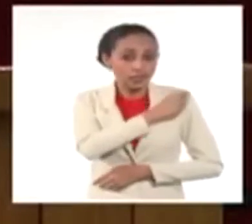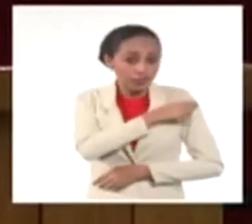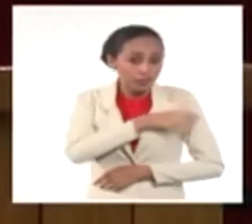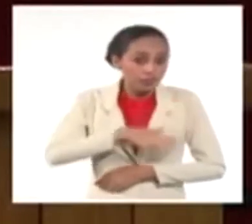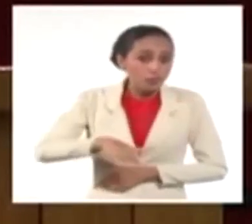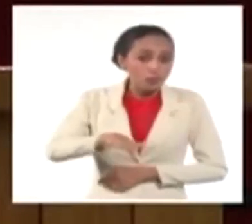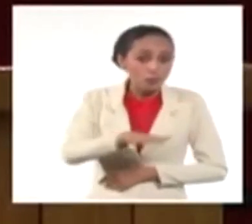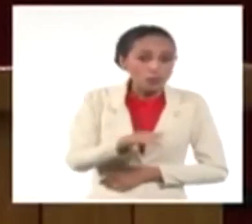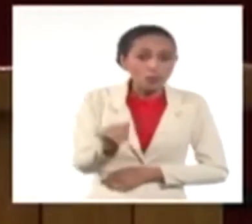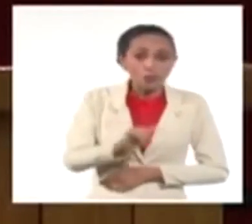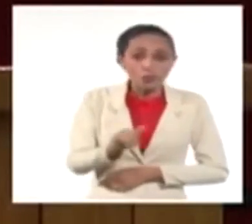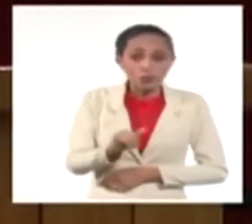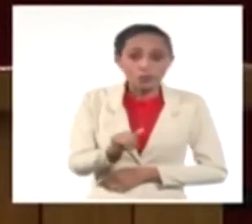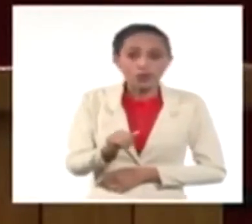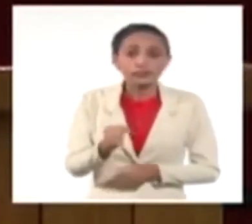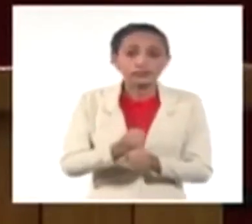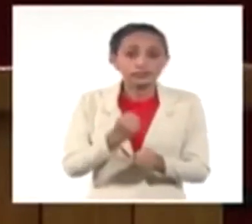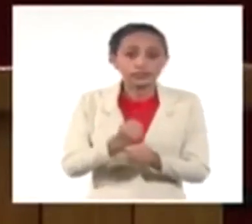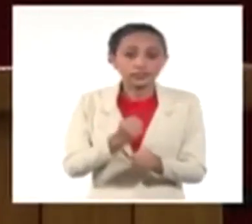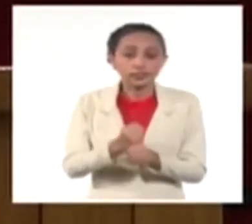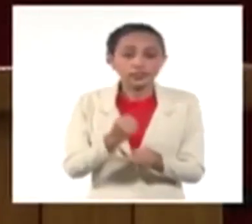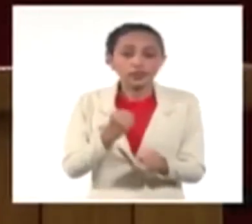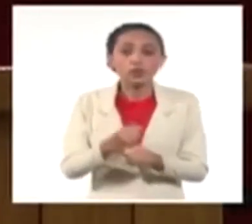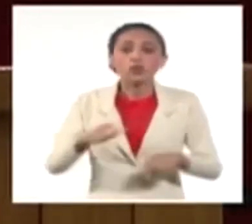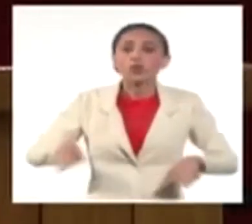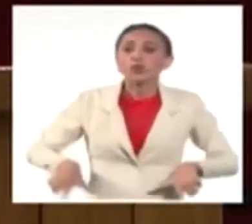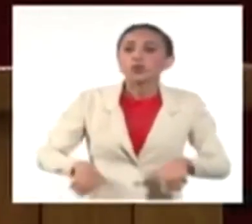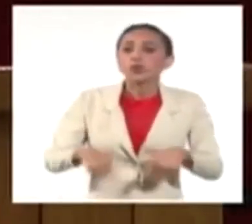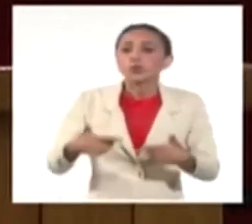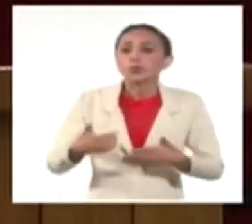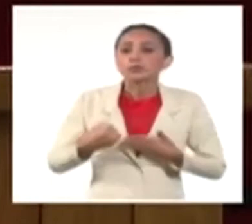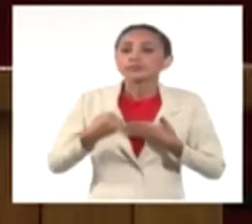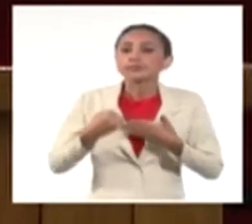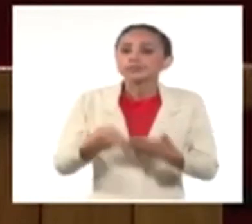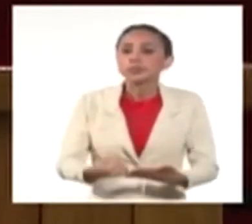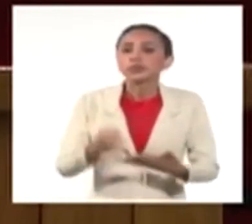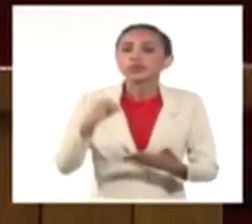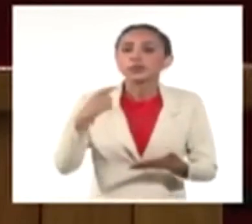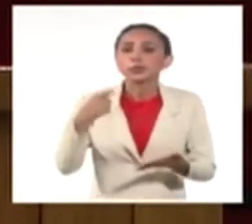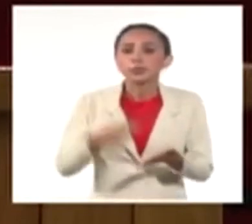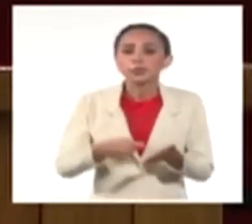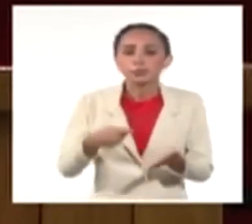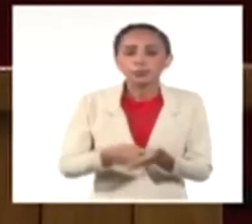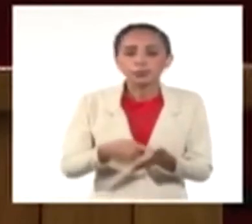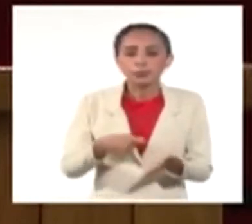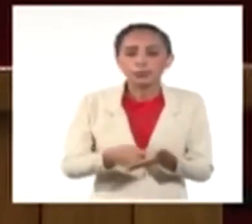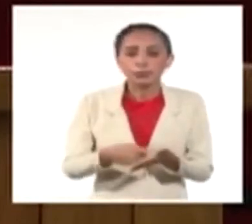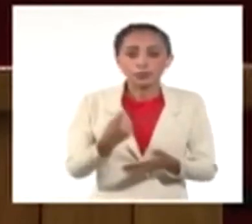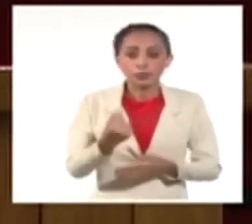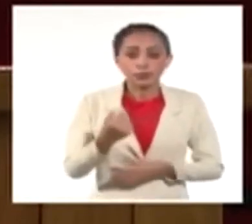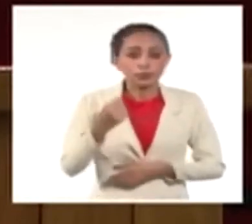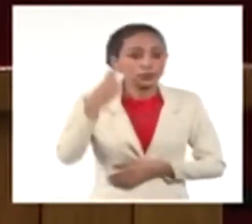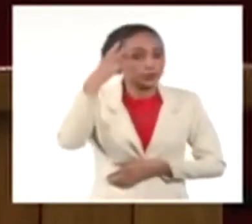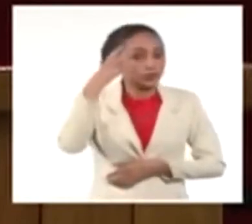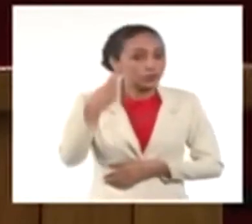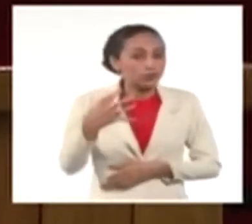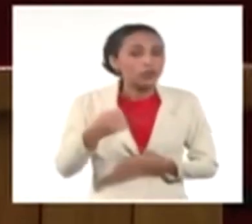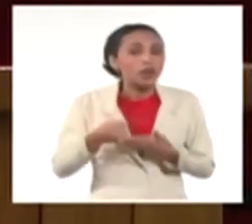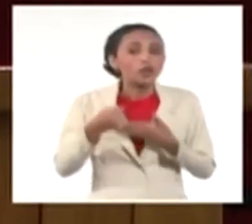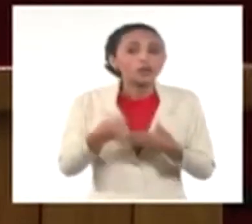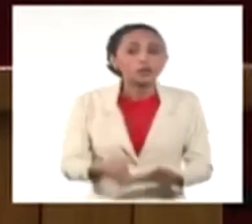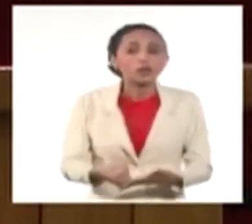actores económicos el cumplimiento de los aportes al presupuesto del Estado, incentivando el principio